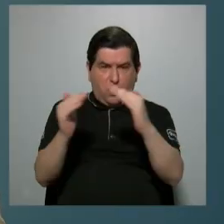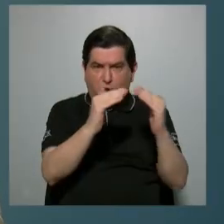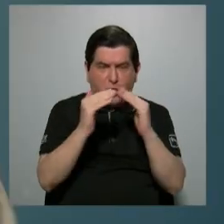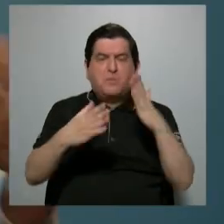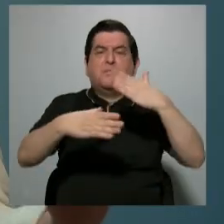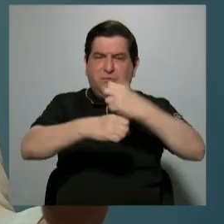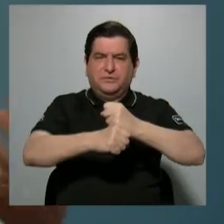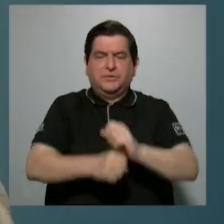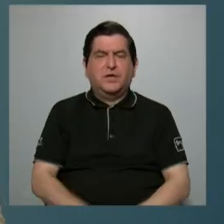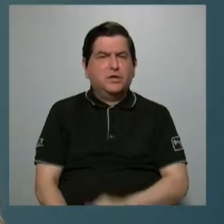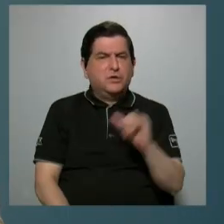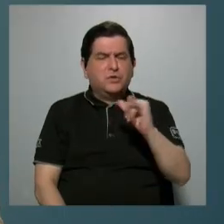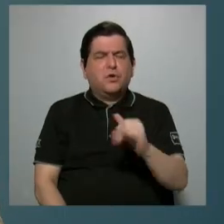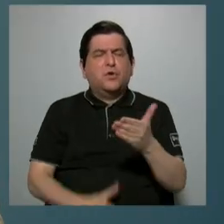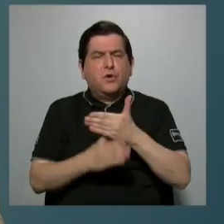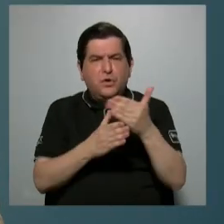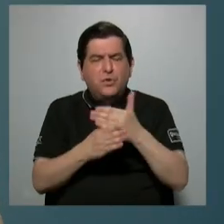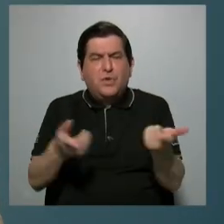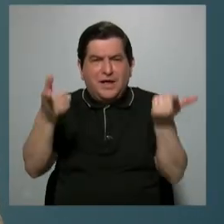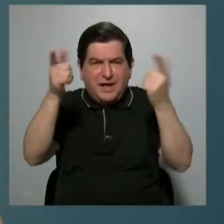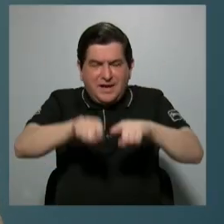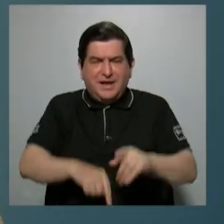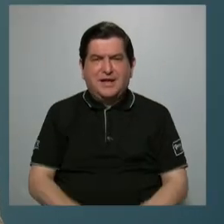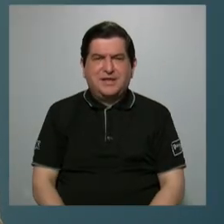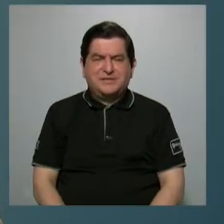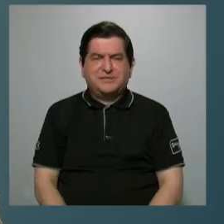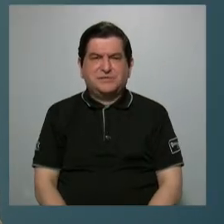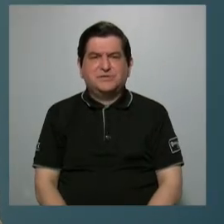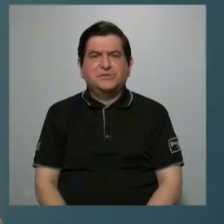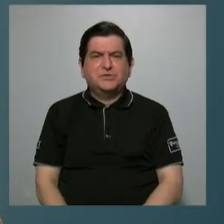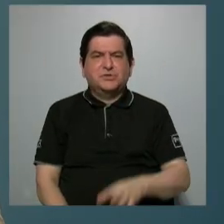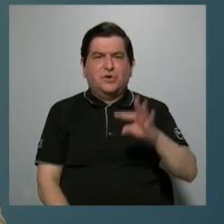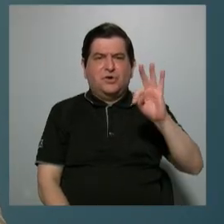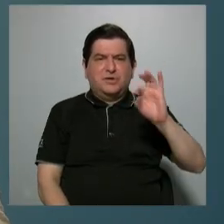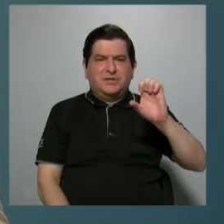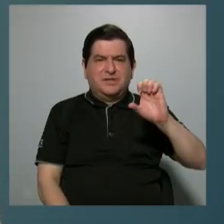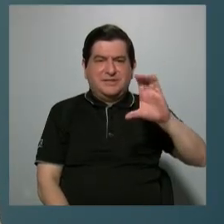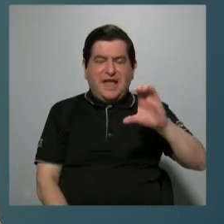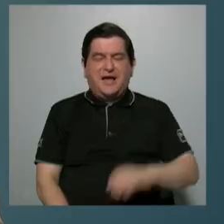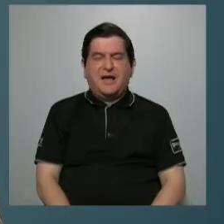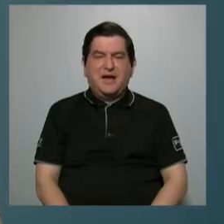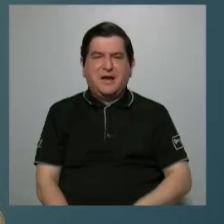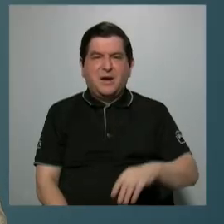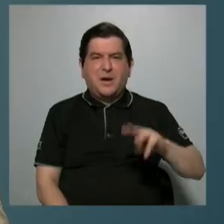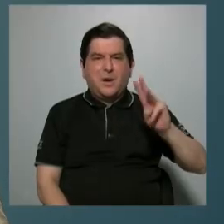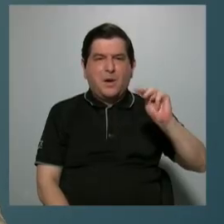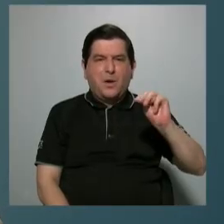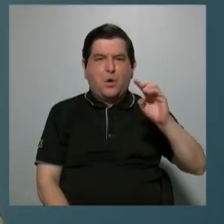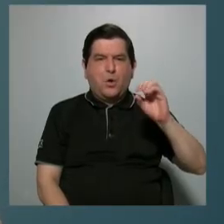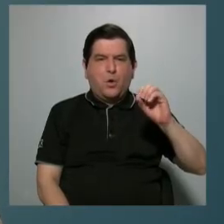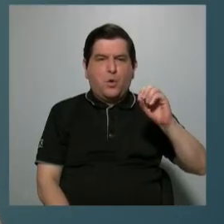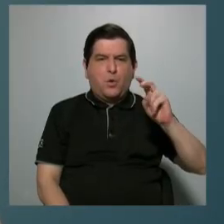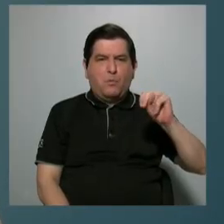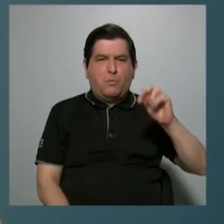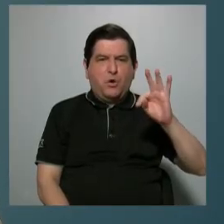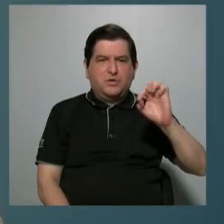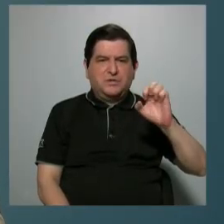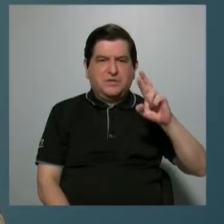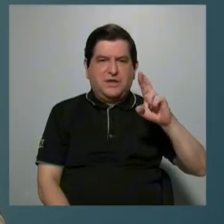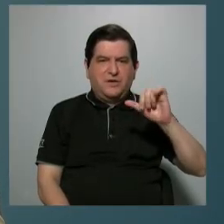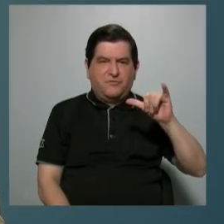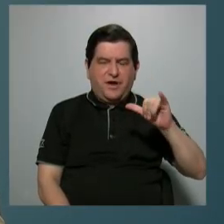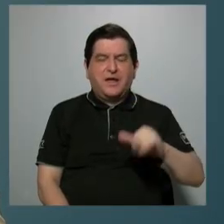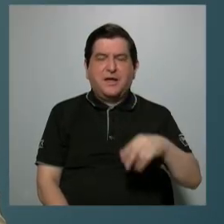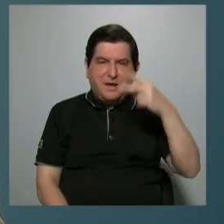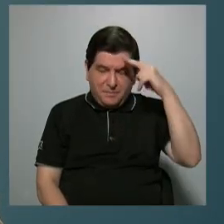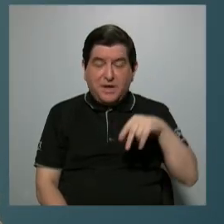generado. También nos compartieron el caso del TEC de Monterrey en México, que para la Universidad de Costa Rica me parece en general, para las universidades públicas,